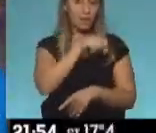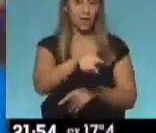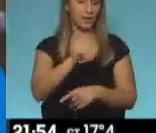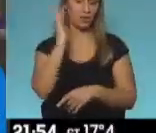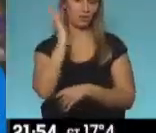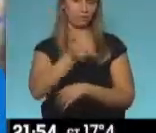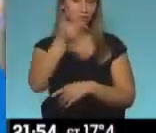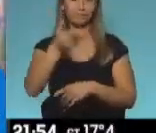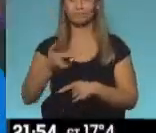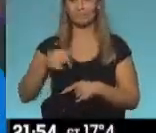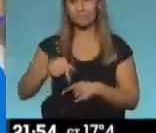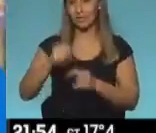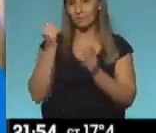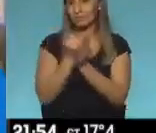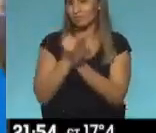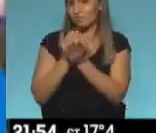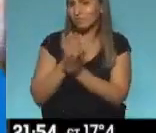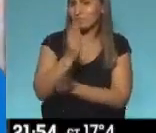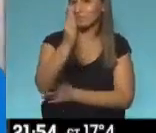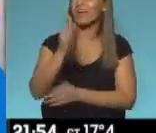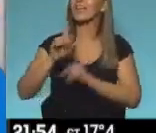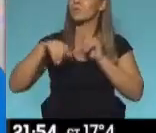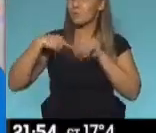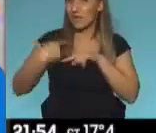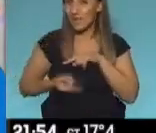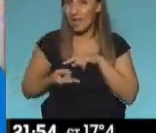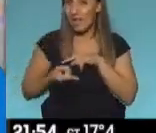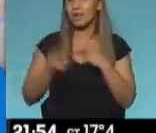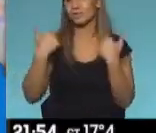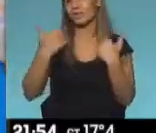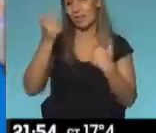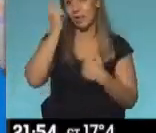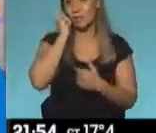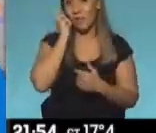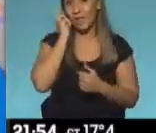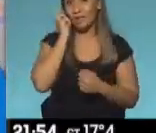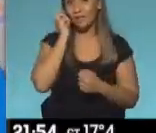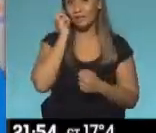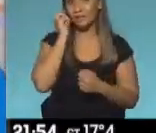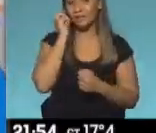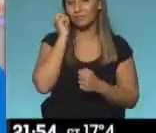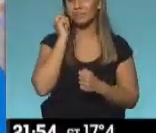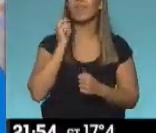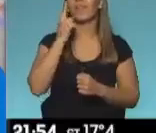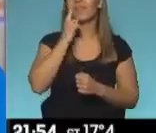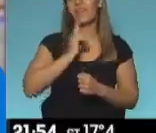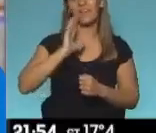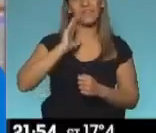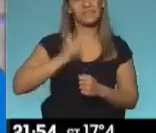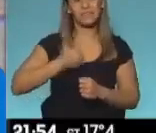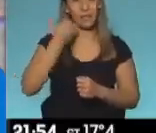mejor recuerdo. Y le cantaremos mañana feliz cumpleaños, 16 de mayo.